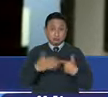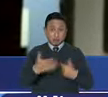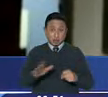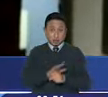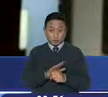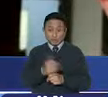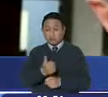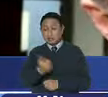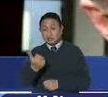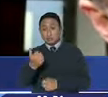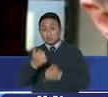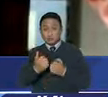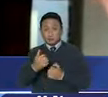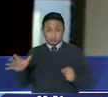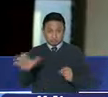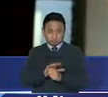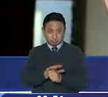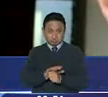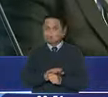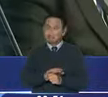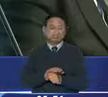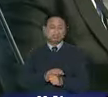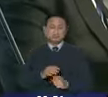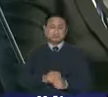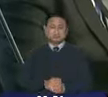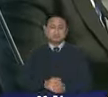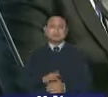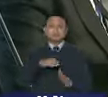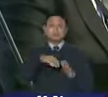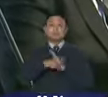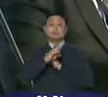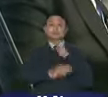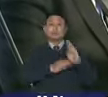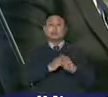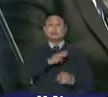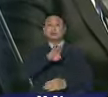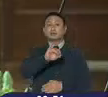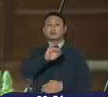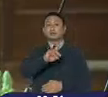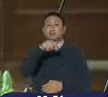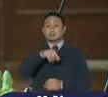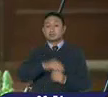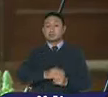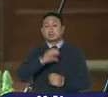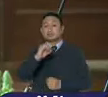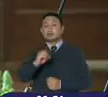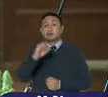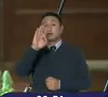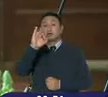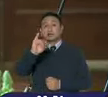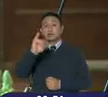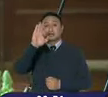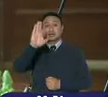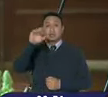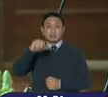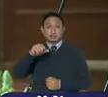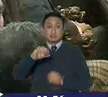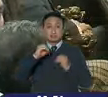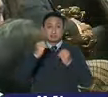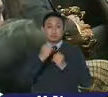llenar esa brecha que está creciendo. El Banco Mundial, el BID y la OIT serán algunos de los organismos internacionales